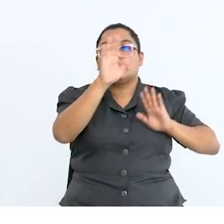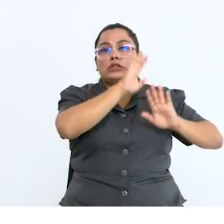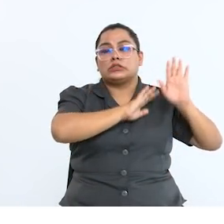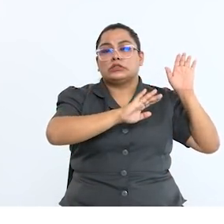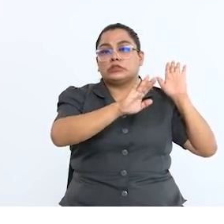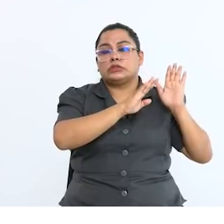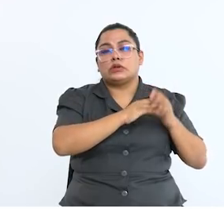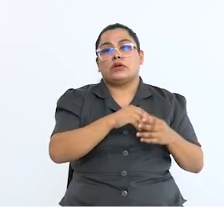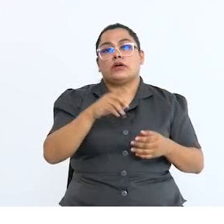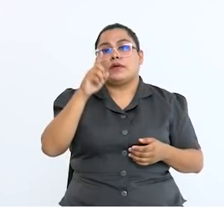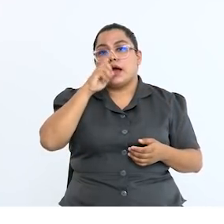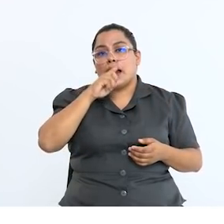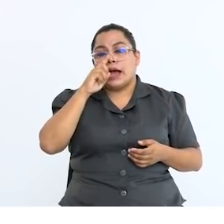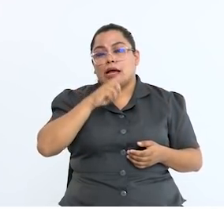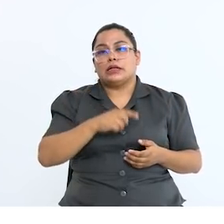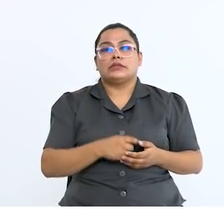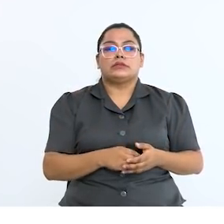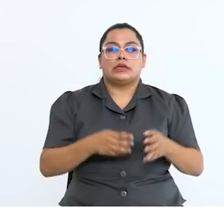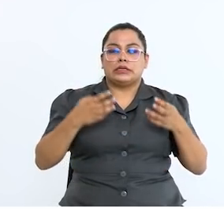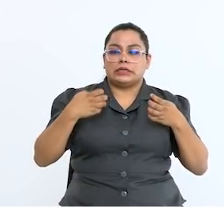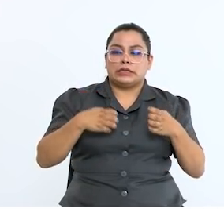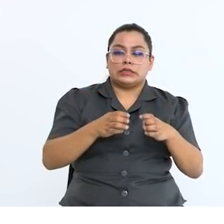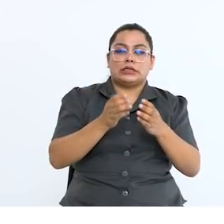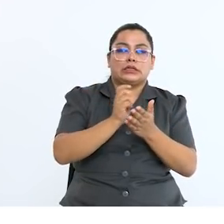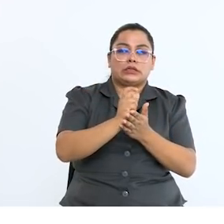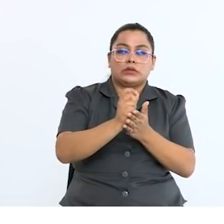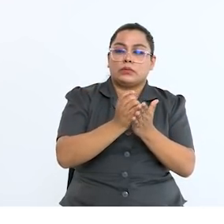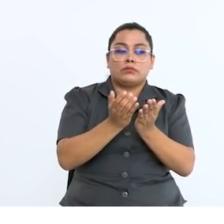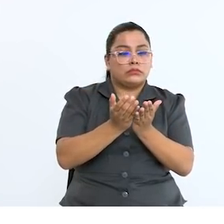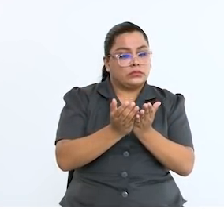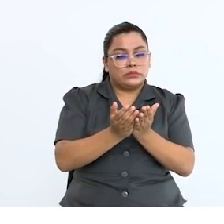historietas, asimismo estrategias de lectura y